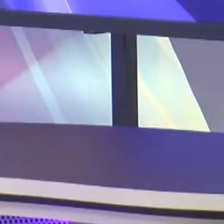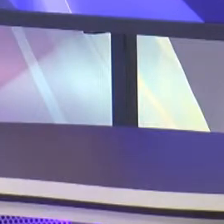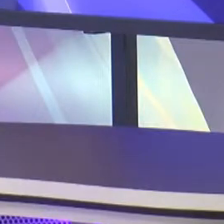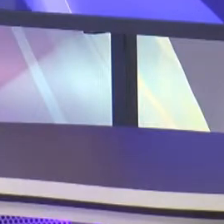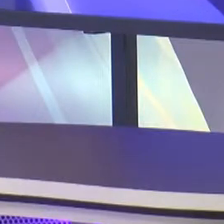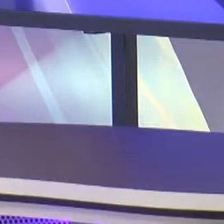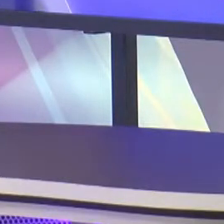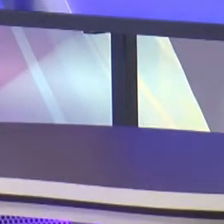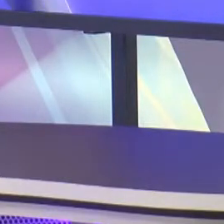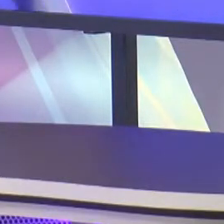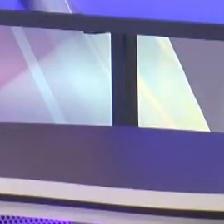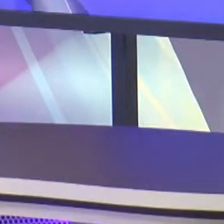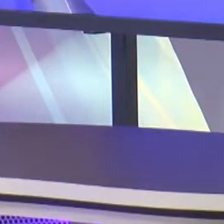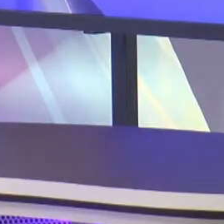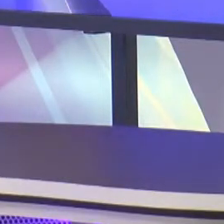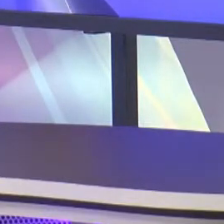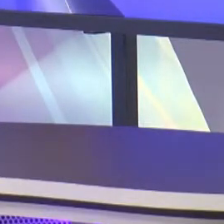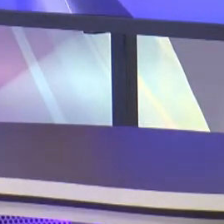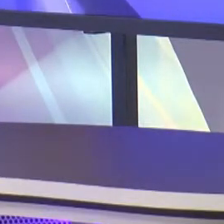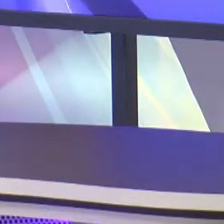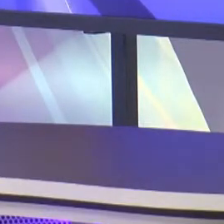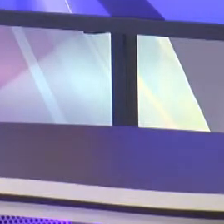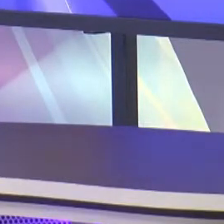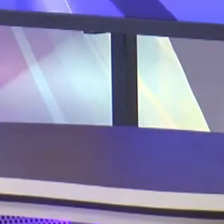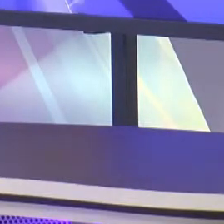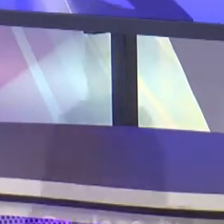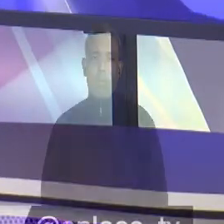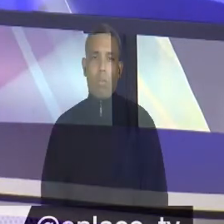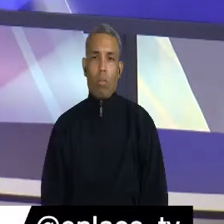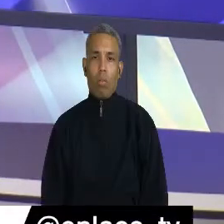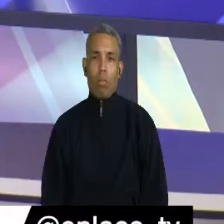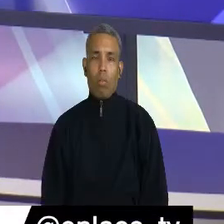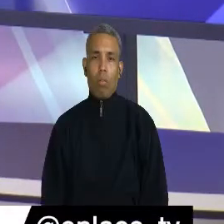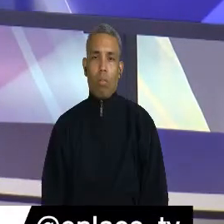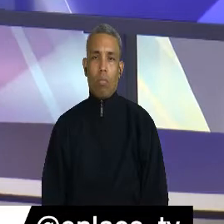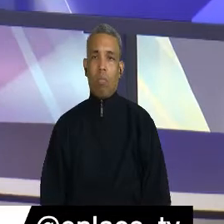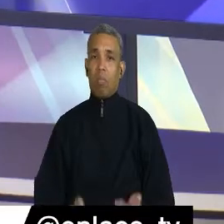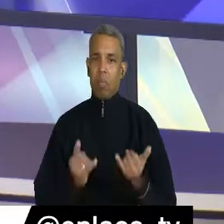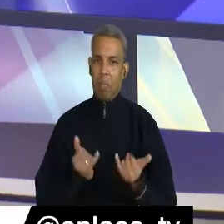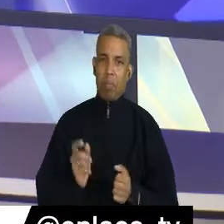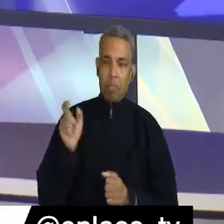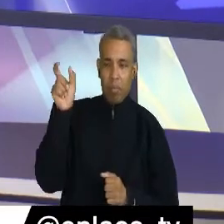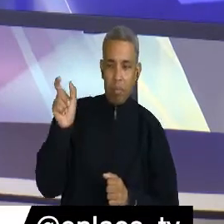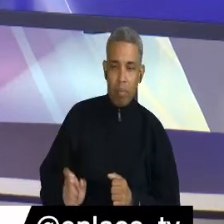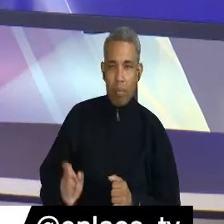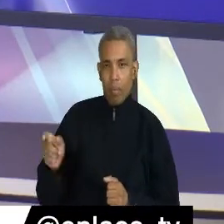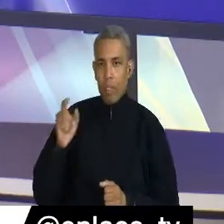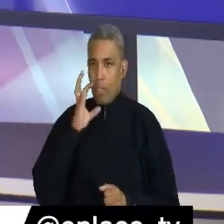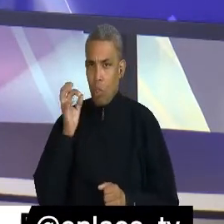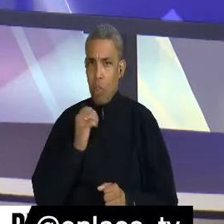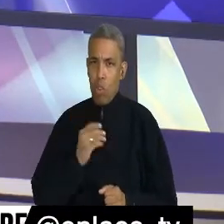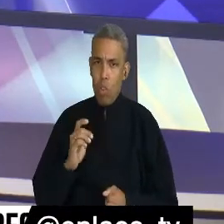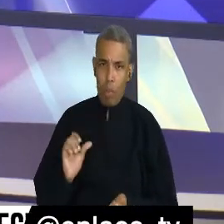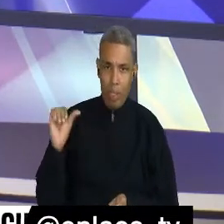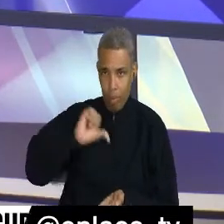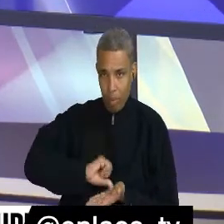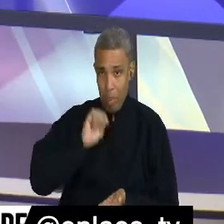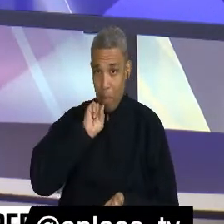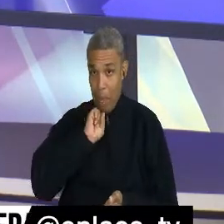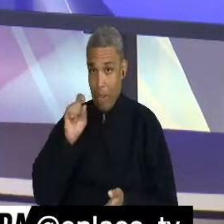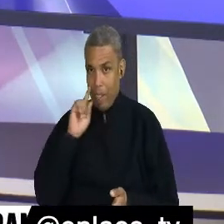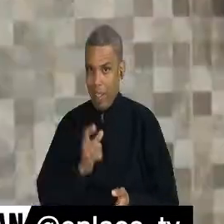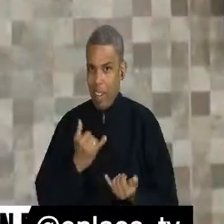Y tal y como lo anuncié antes de ir a pausa, un barranqueño ahora impulsa el género de la salsa con su sencillo discográfico Nunca Imaginé. Espera conquistar muchos